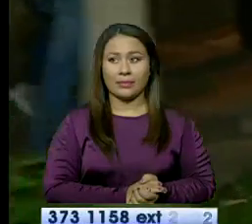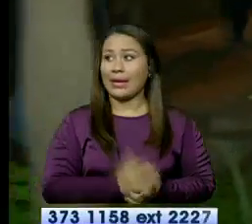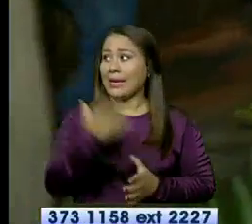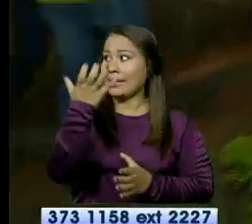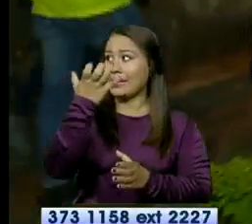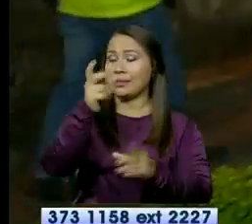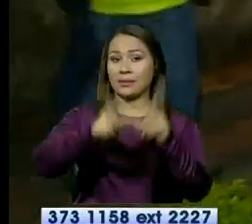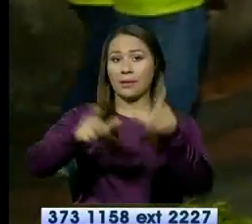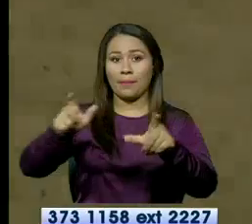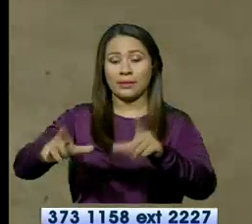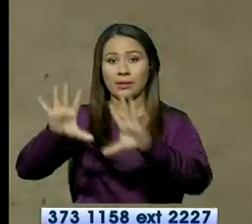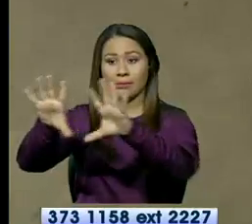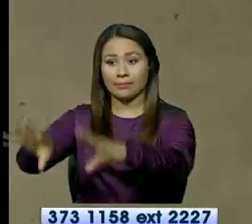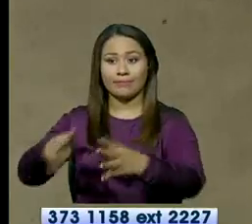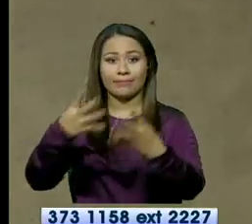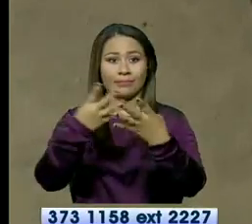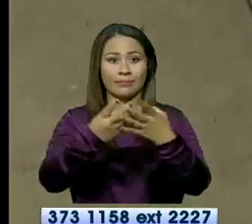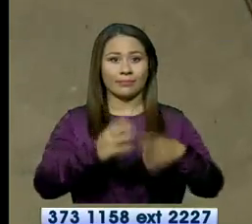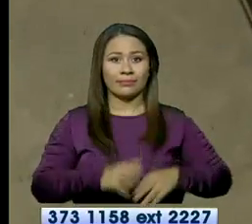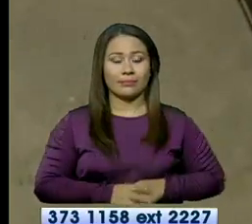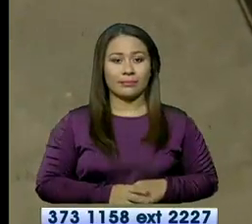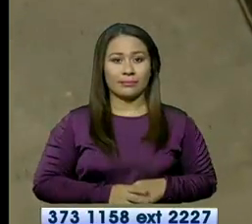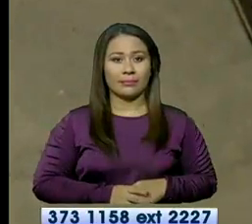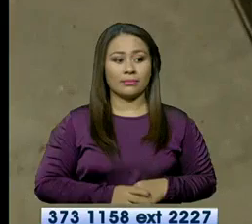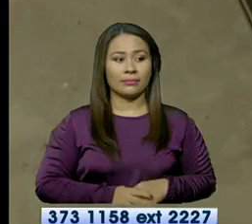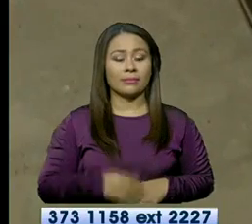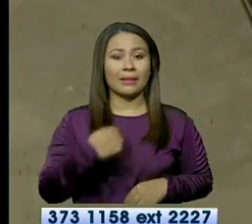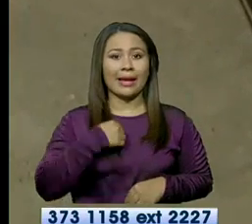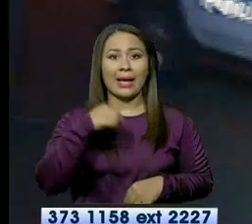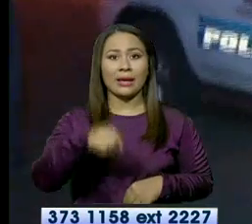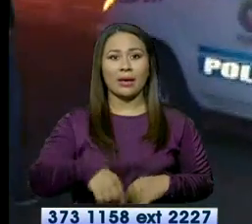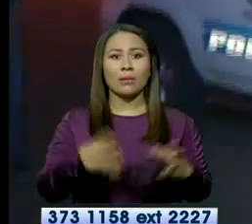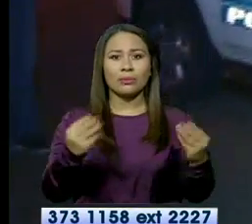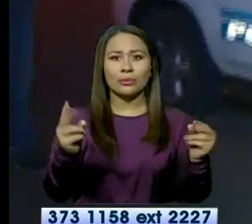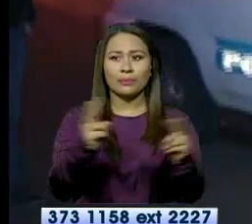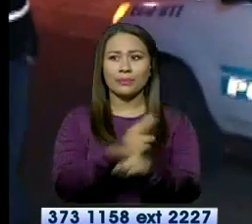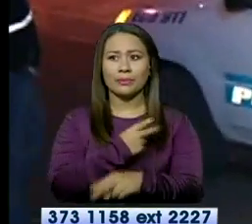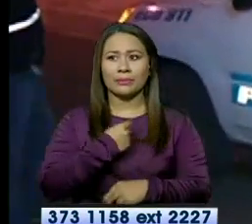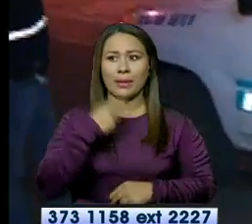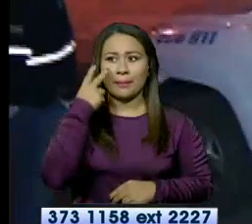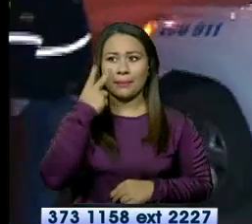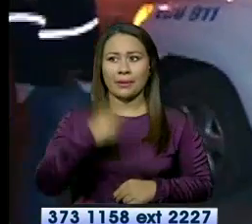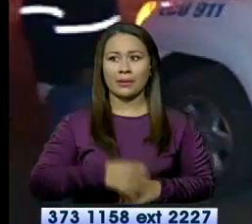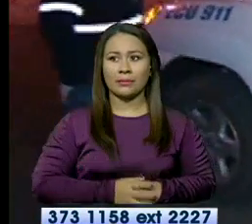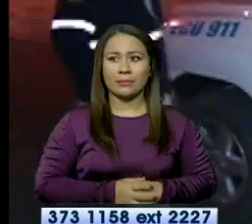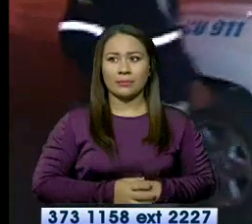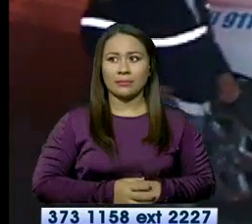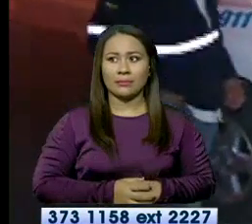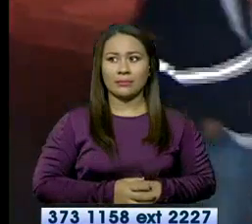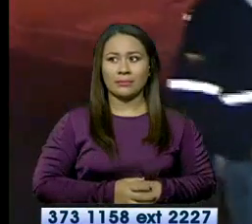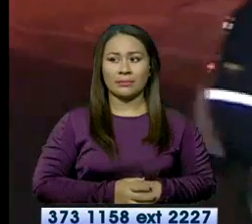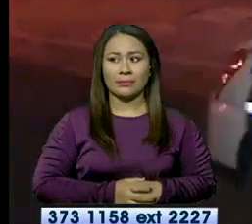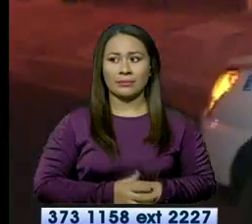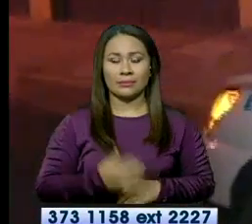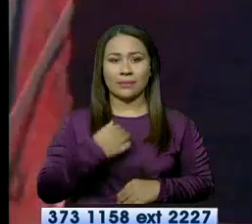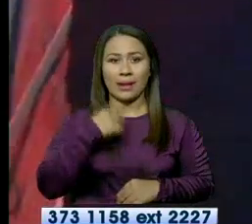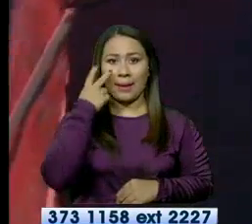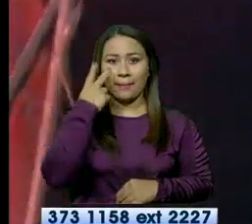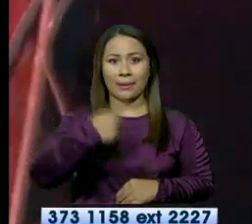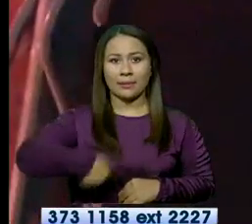Personas aprehendidas y miles de dosis de droga decomisadas dejó como resultado un operativo